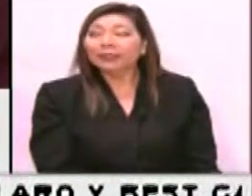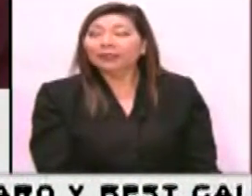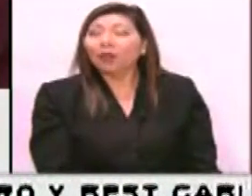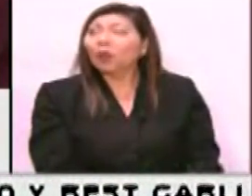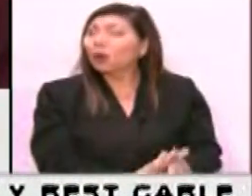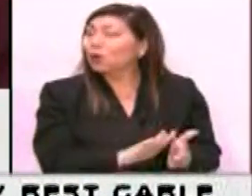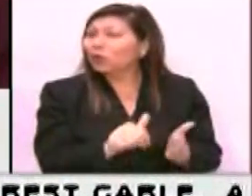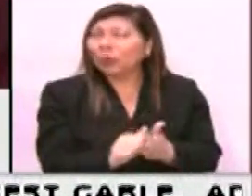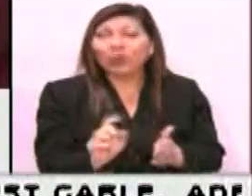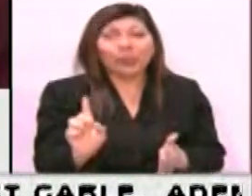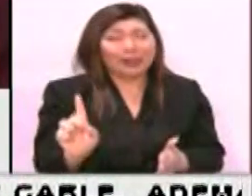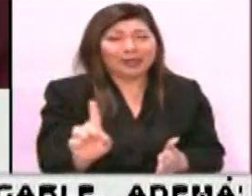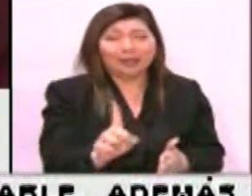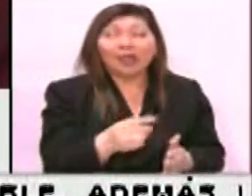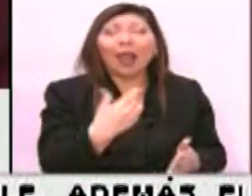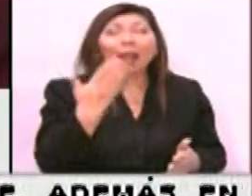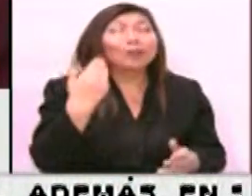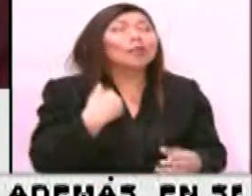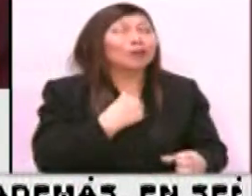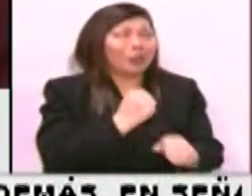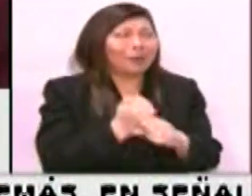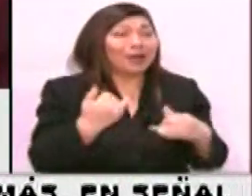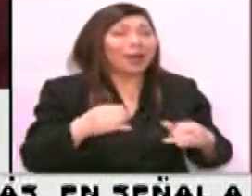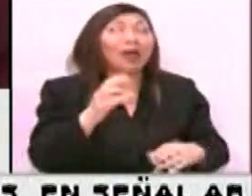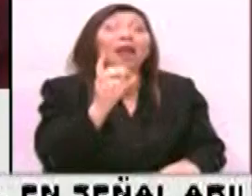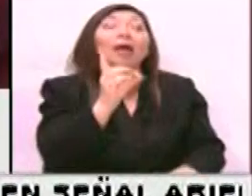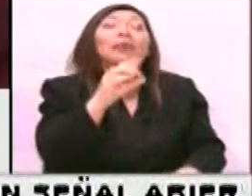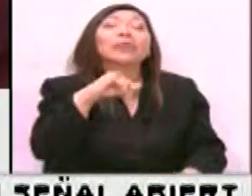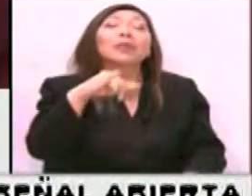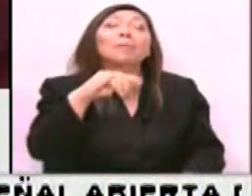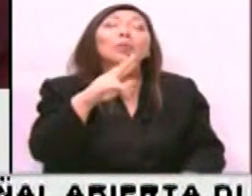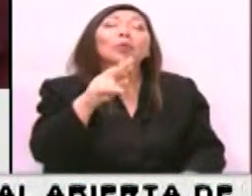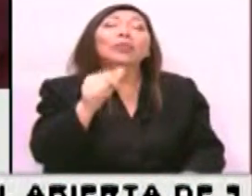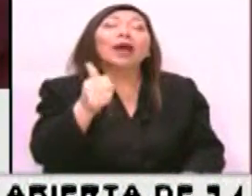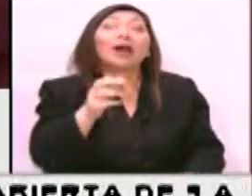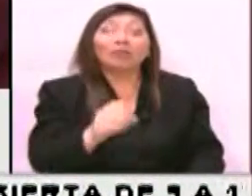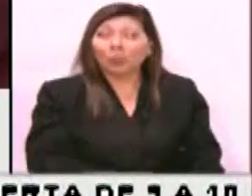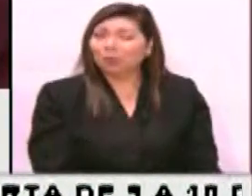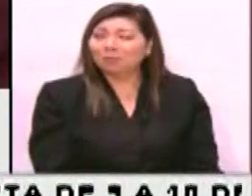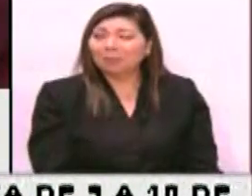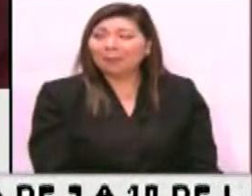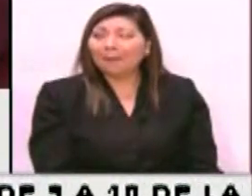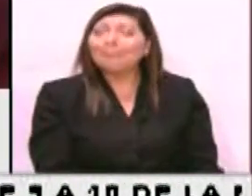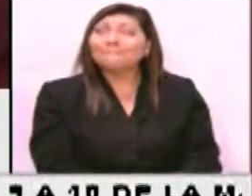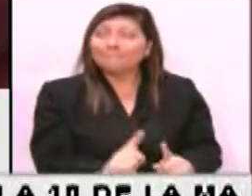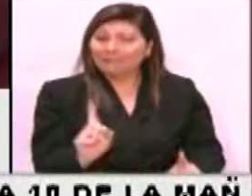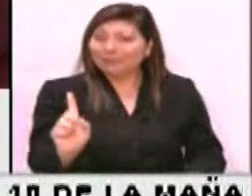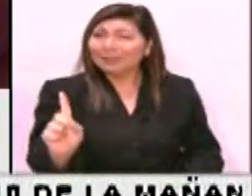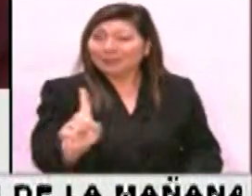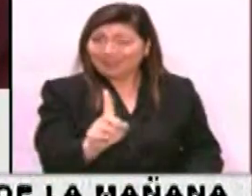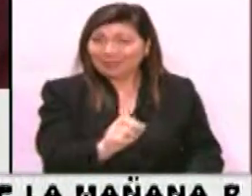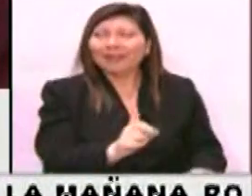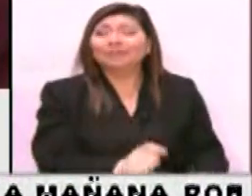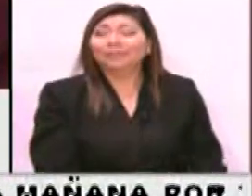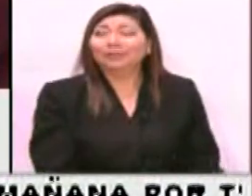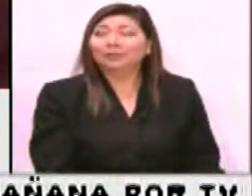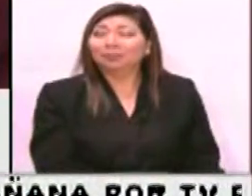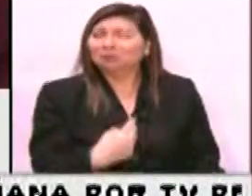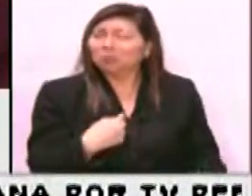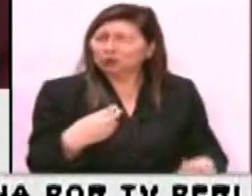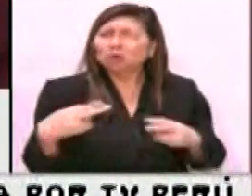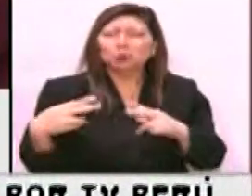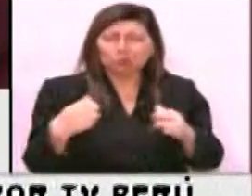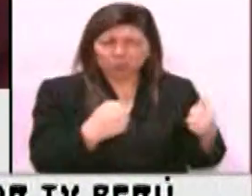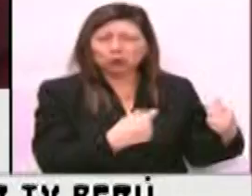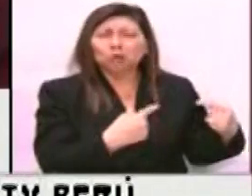con todos ellos he sido diputado. Yo he sido diputado con muchos, pero con varios de los que están acá, y nos hemos peleado